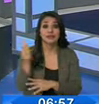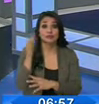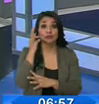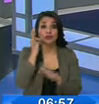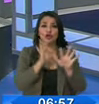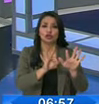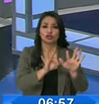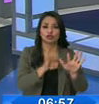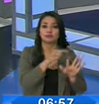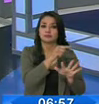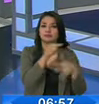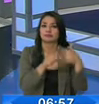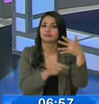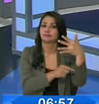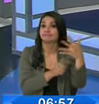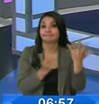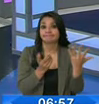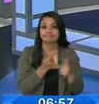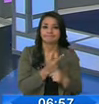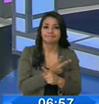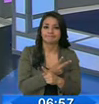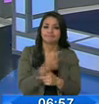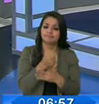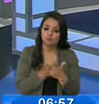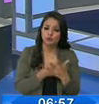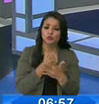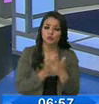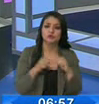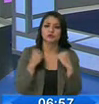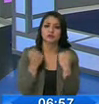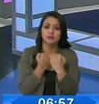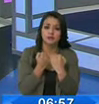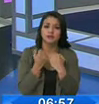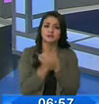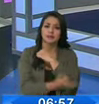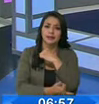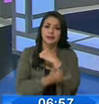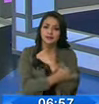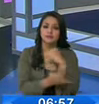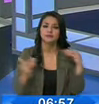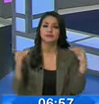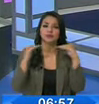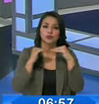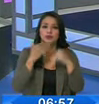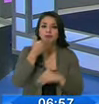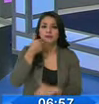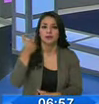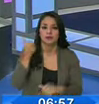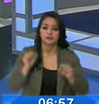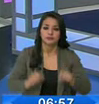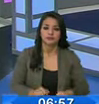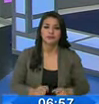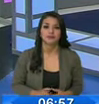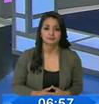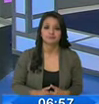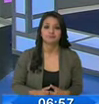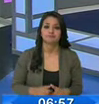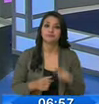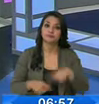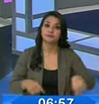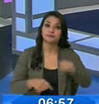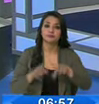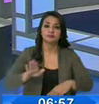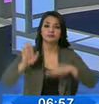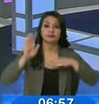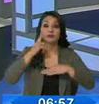luchemos, luchemos sociedad, luchemos por un país mejor, por un mundo de igualdad, un mundo en el cual nos complementemos, hombres